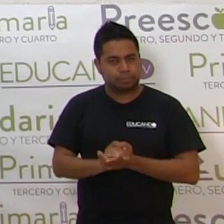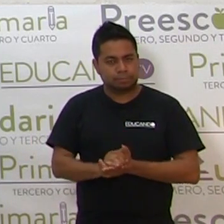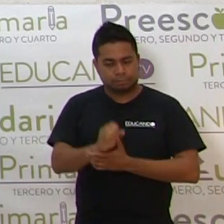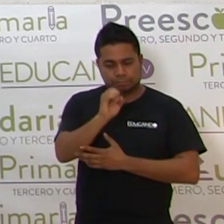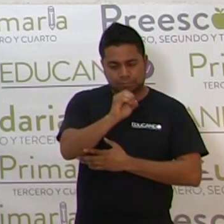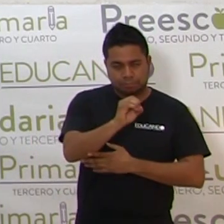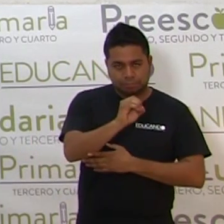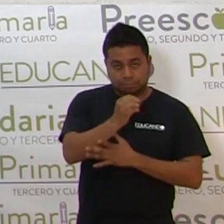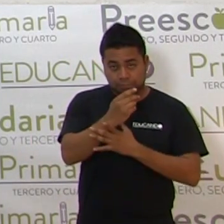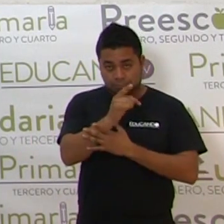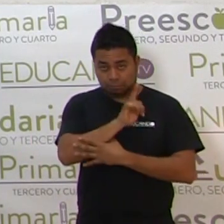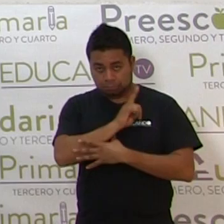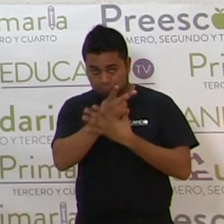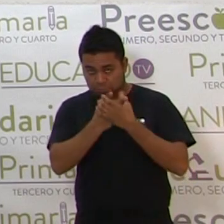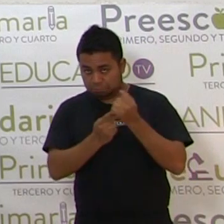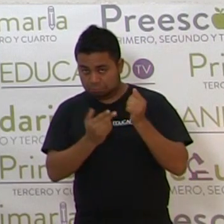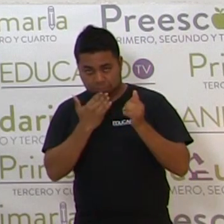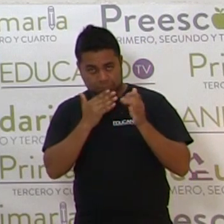sería una sílaba?